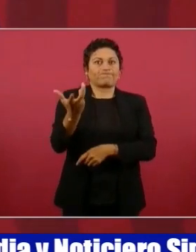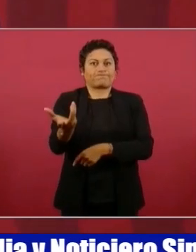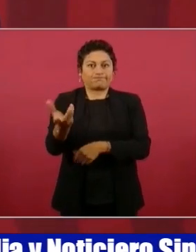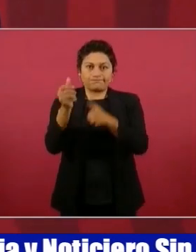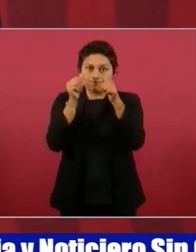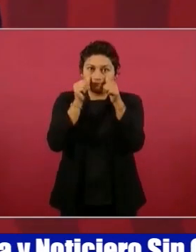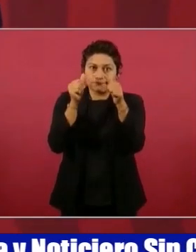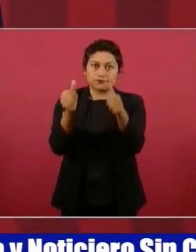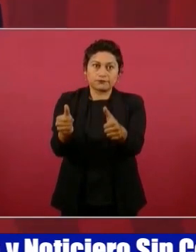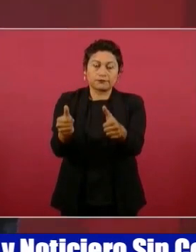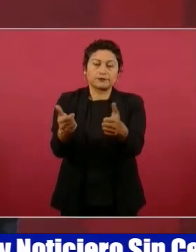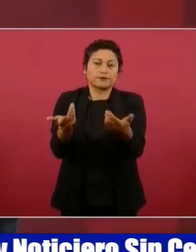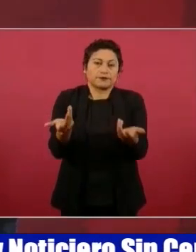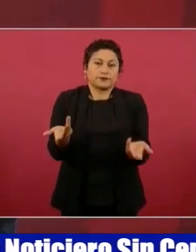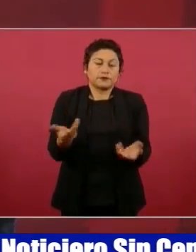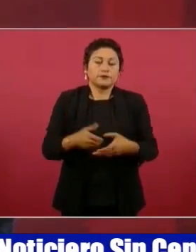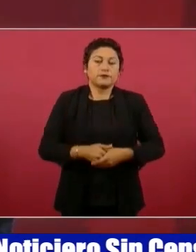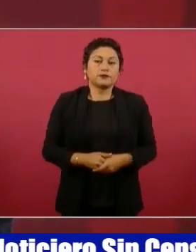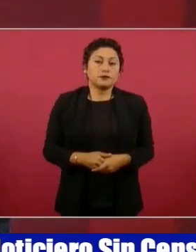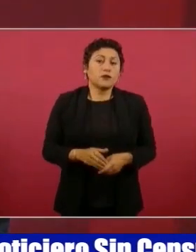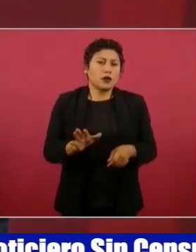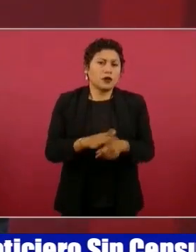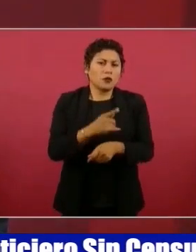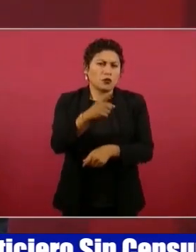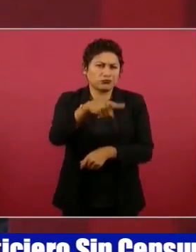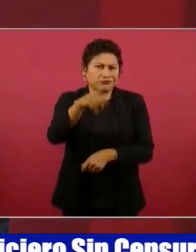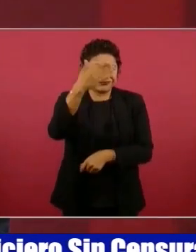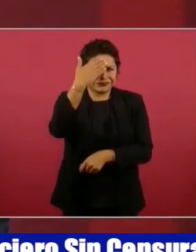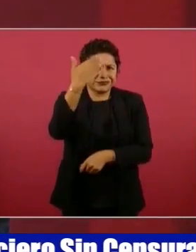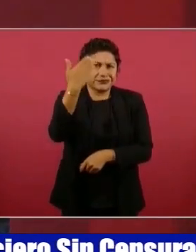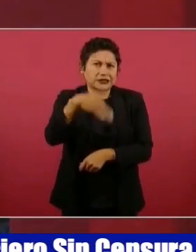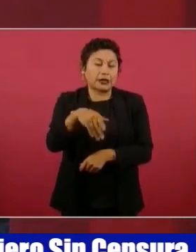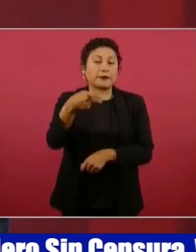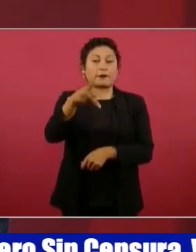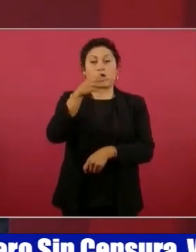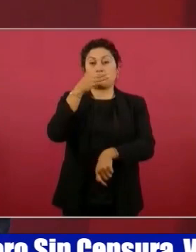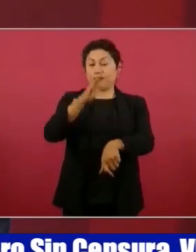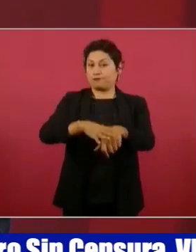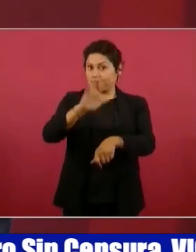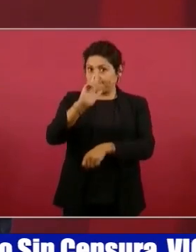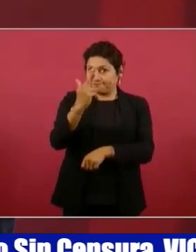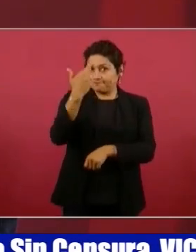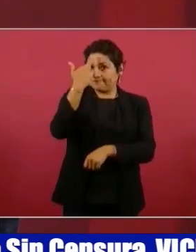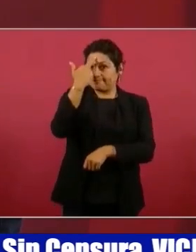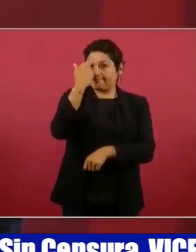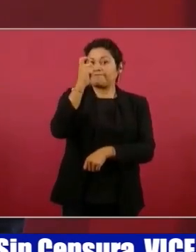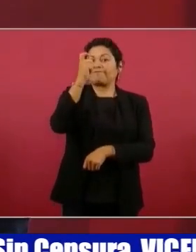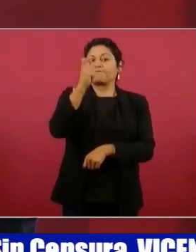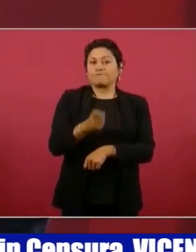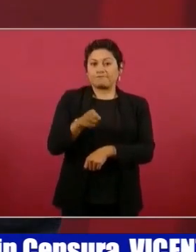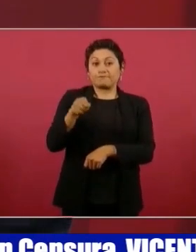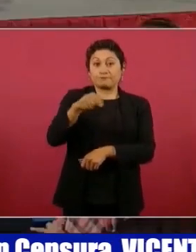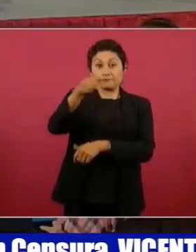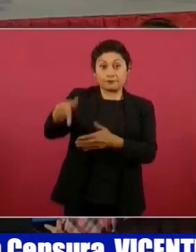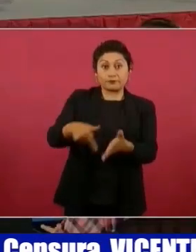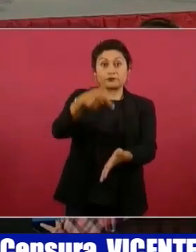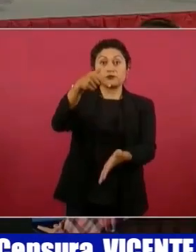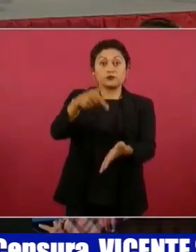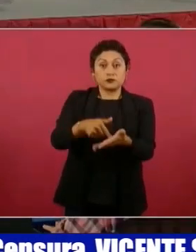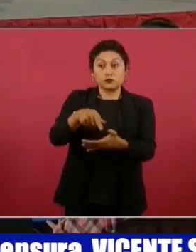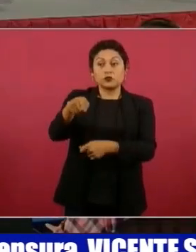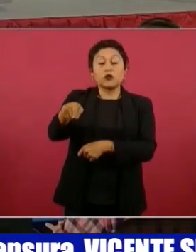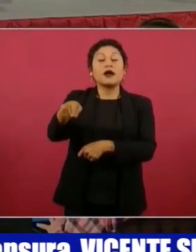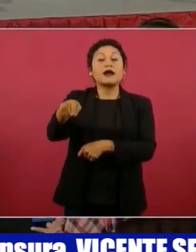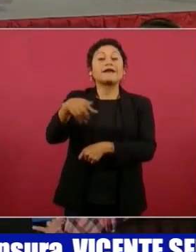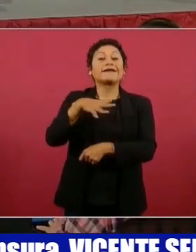de más recordarlo, que se trata de pozos para la extracción